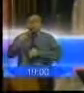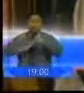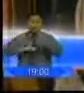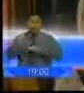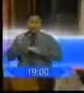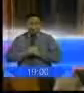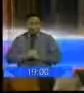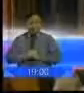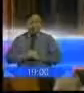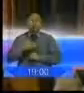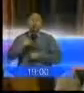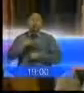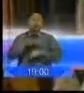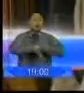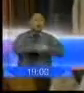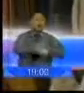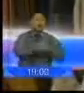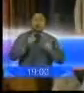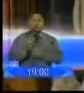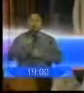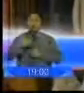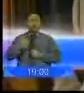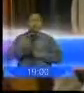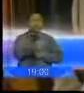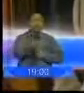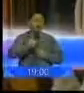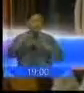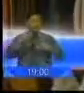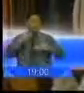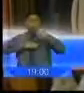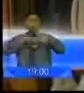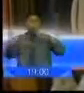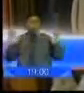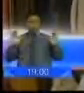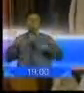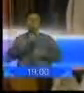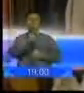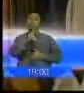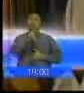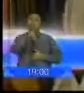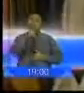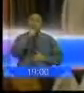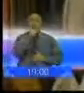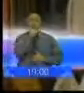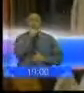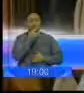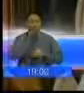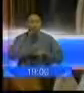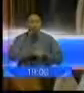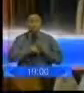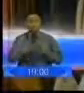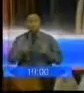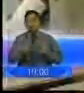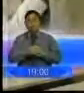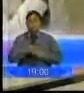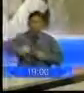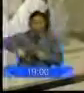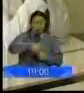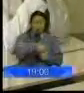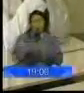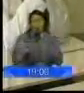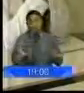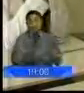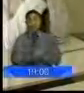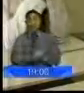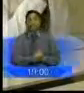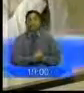robé, devuelvo el dinero, ahora soy inocente. No, señor, cometió el delito y la prueba de que cometió es que está devolviendo el dinero. Con ello